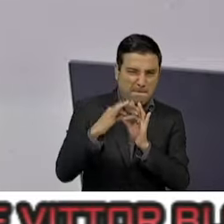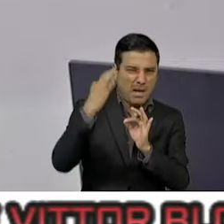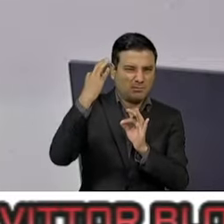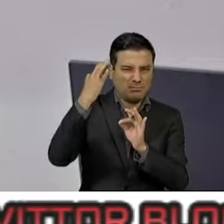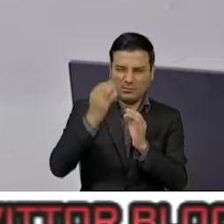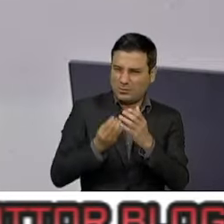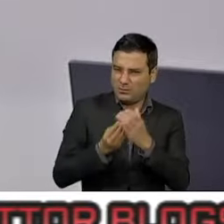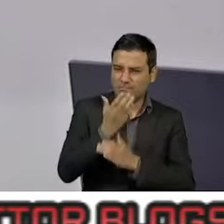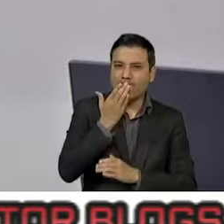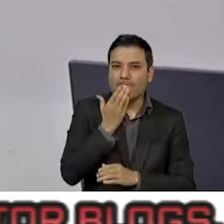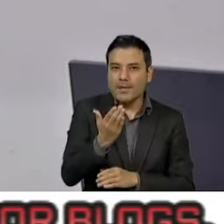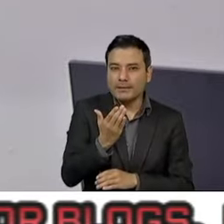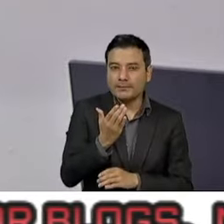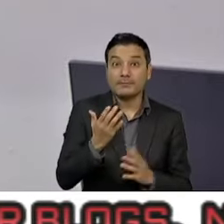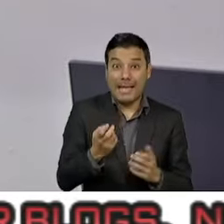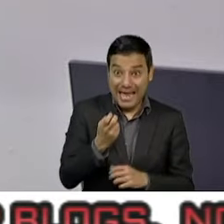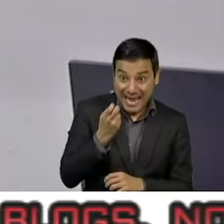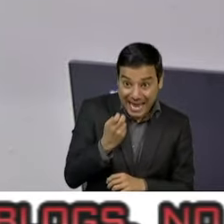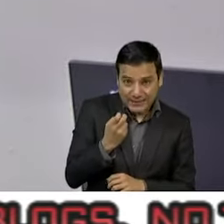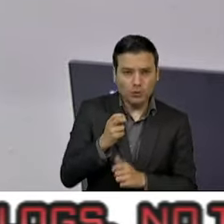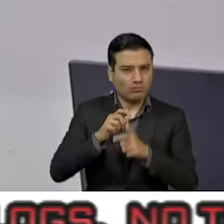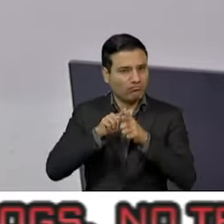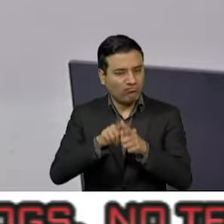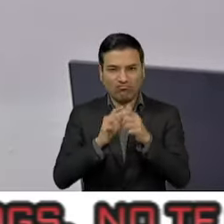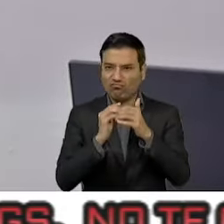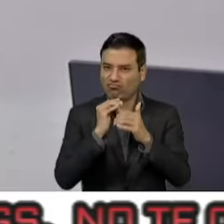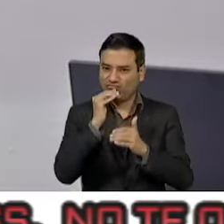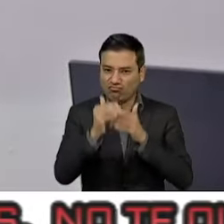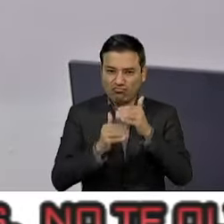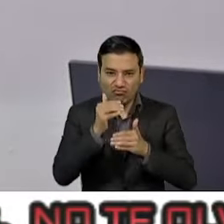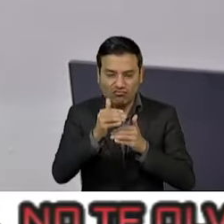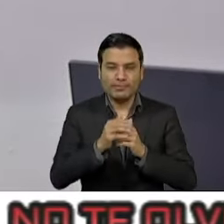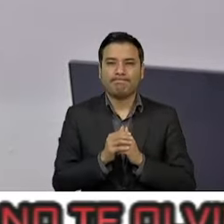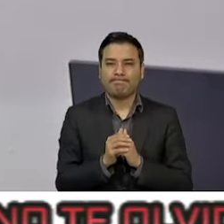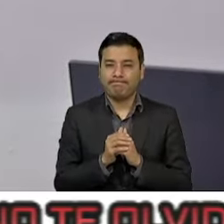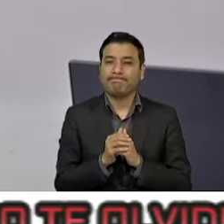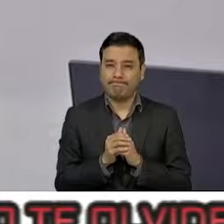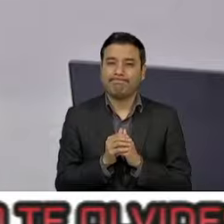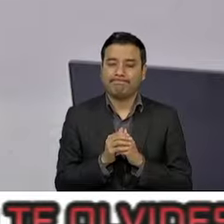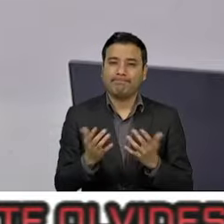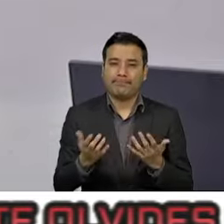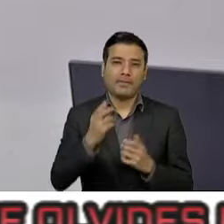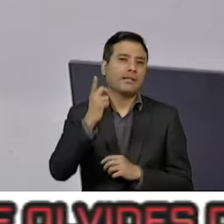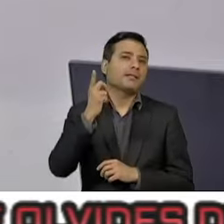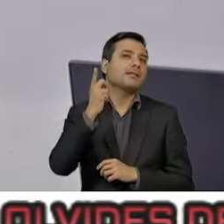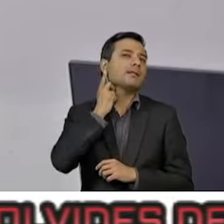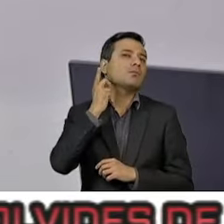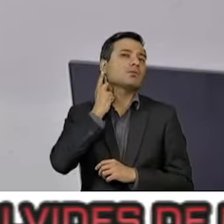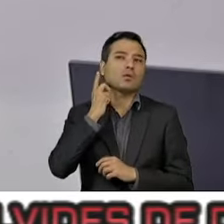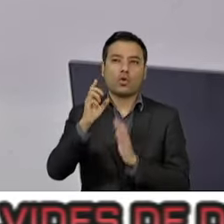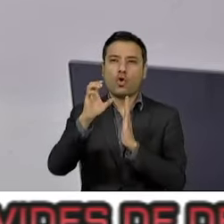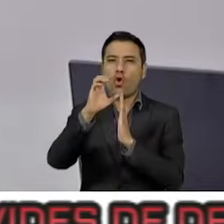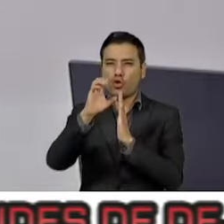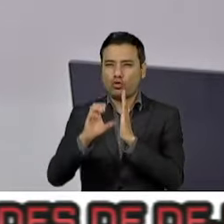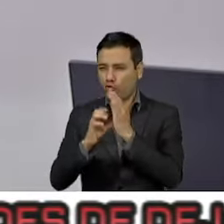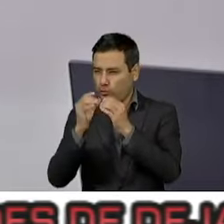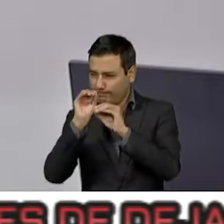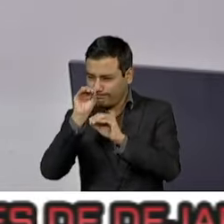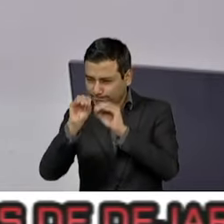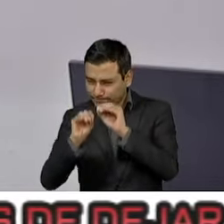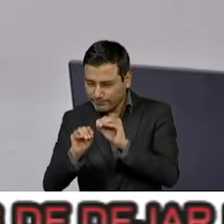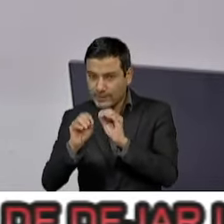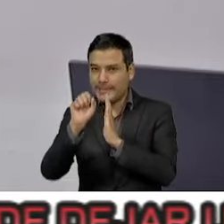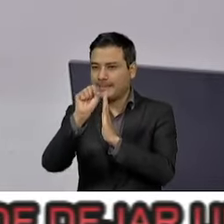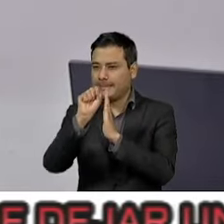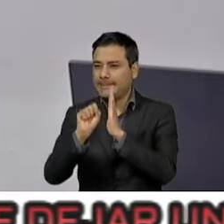hemos transitado y por ese camino continuaremos. Así entendemos el mandato del legislador, cuando decidió conformar un